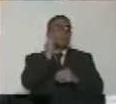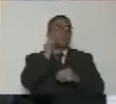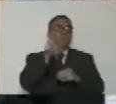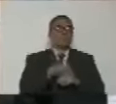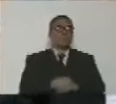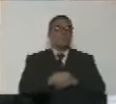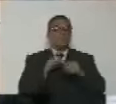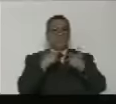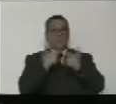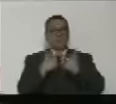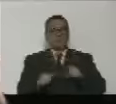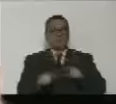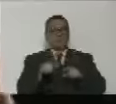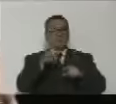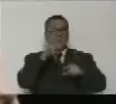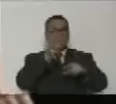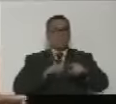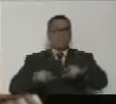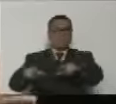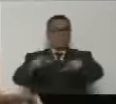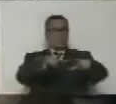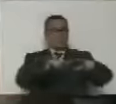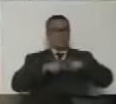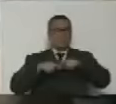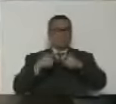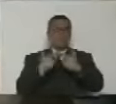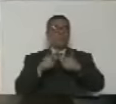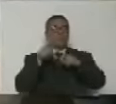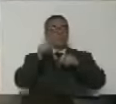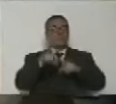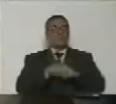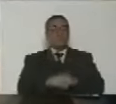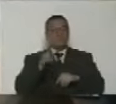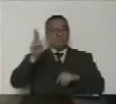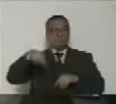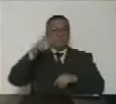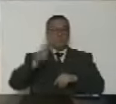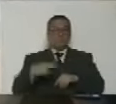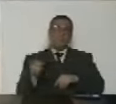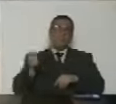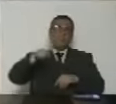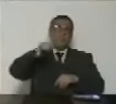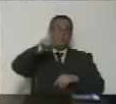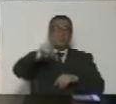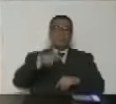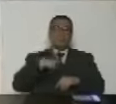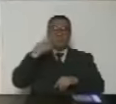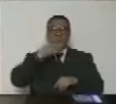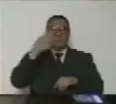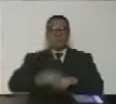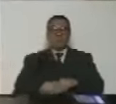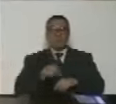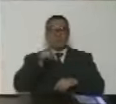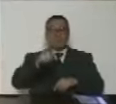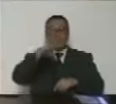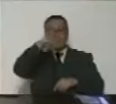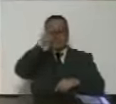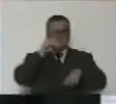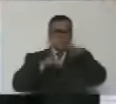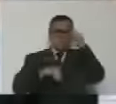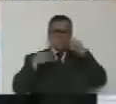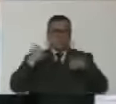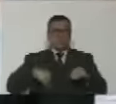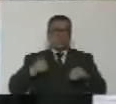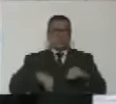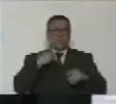de libertad, dignidad, soberanía e independencia. Nunca más. Y estoy segura que este aprendizaje de